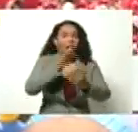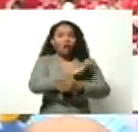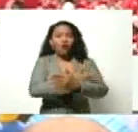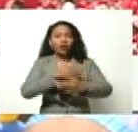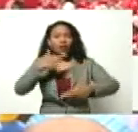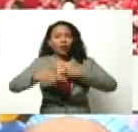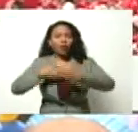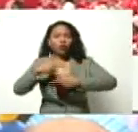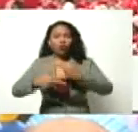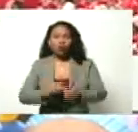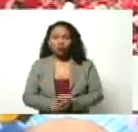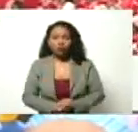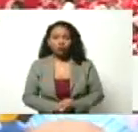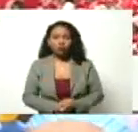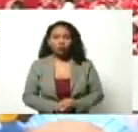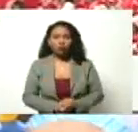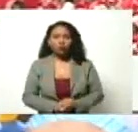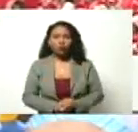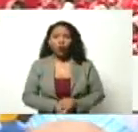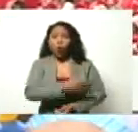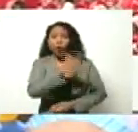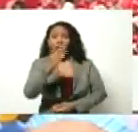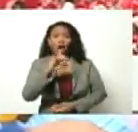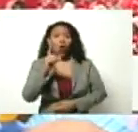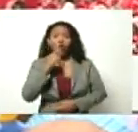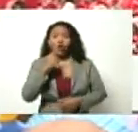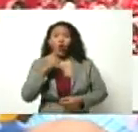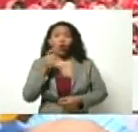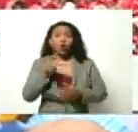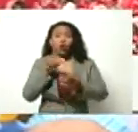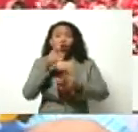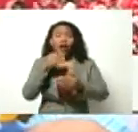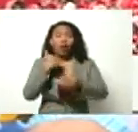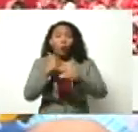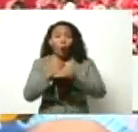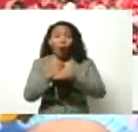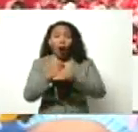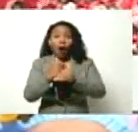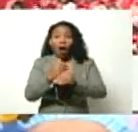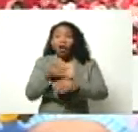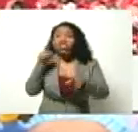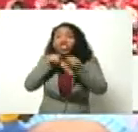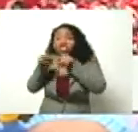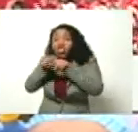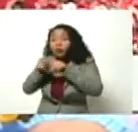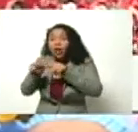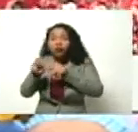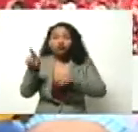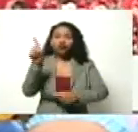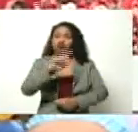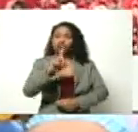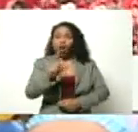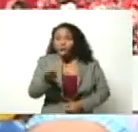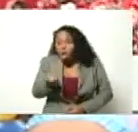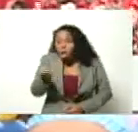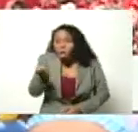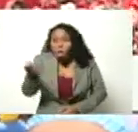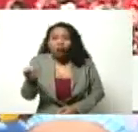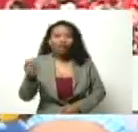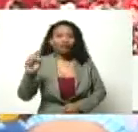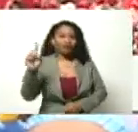Revolucionaria No se dejen meter chismes con nadie no dejen que los intrigantes se